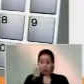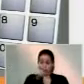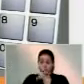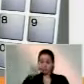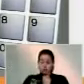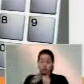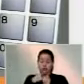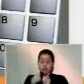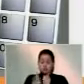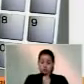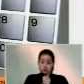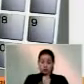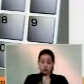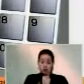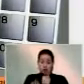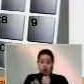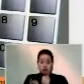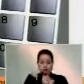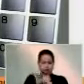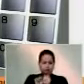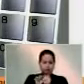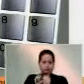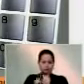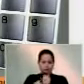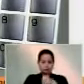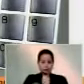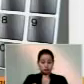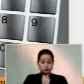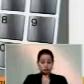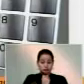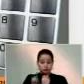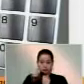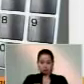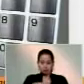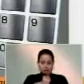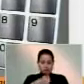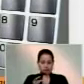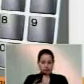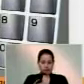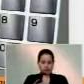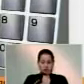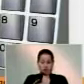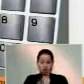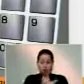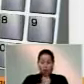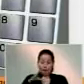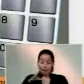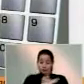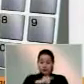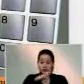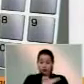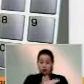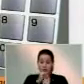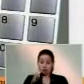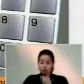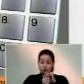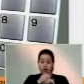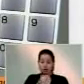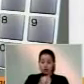expresaron, a la disensión. Por otra parte, también manifestaron su interés en que la Comisión Interamericana de